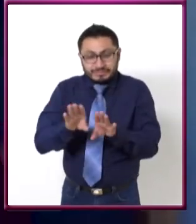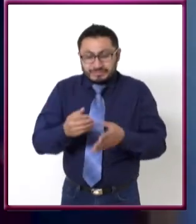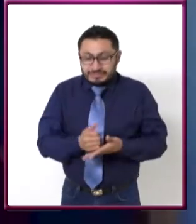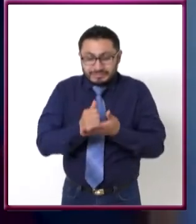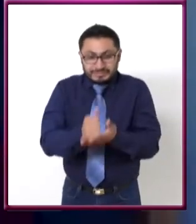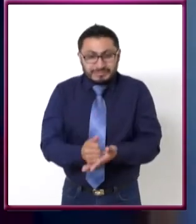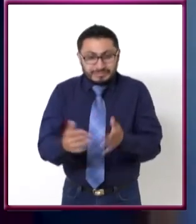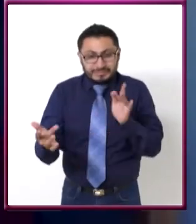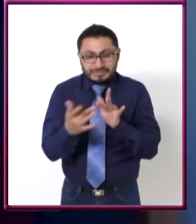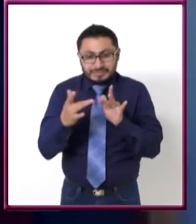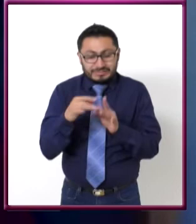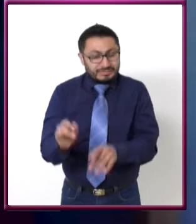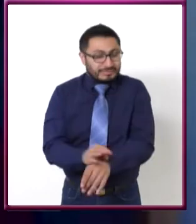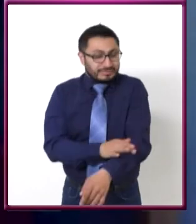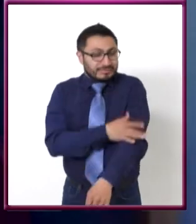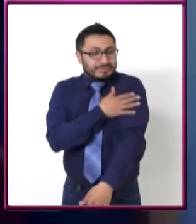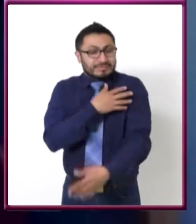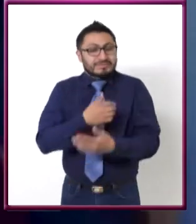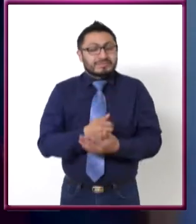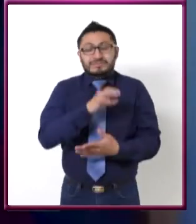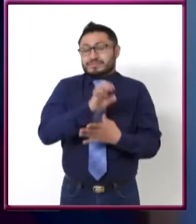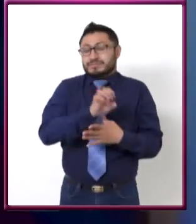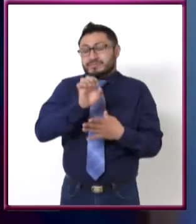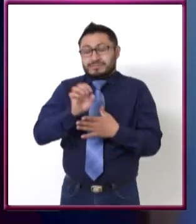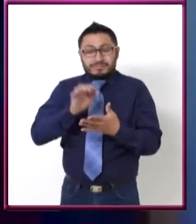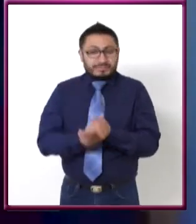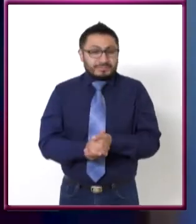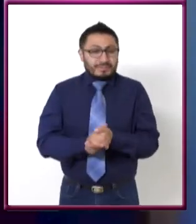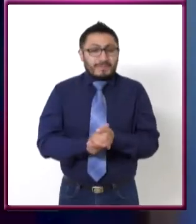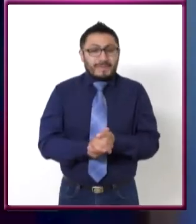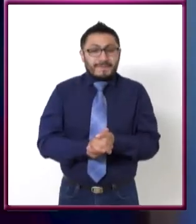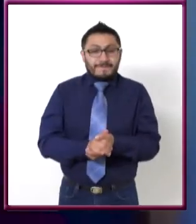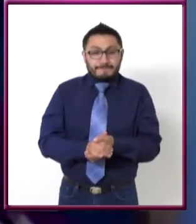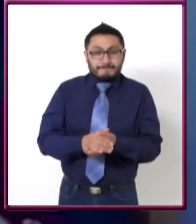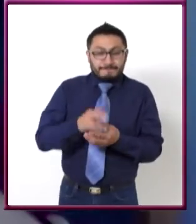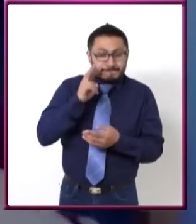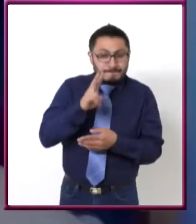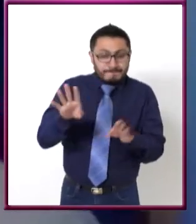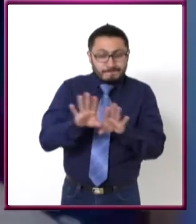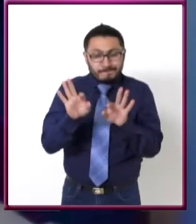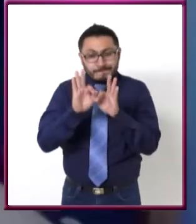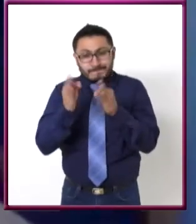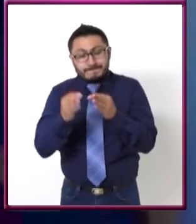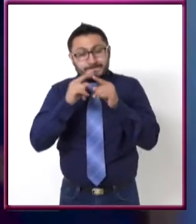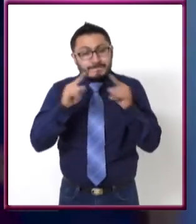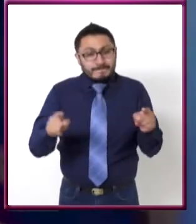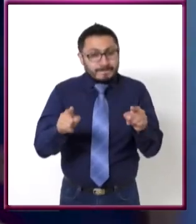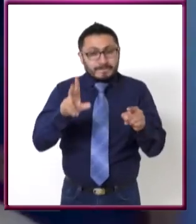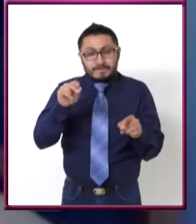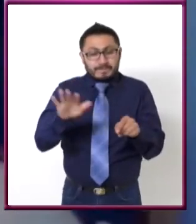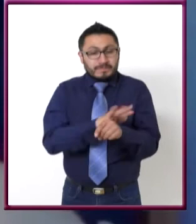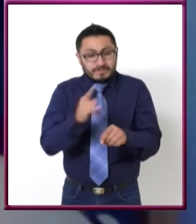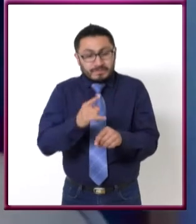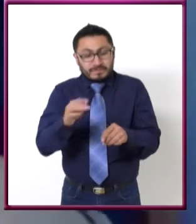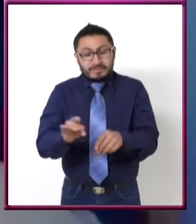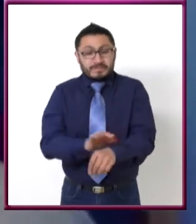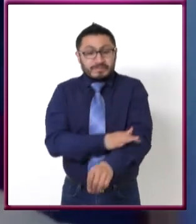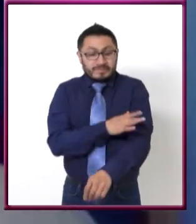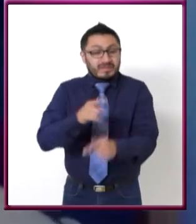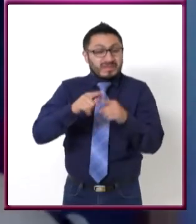fácilmente conectarse con la cuestión emocional. Entonces se viven en forma diferente, no porque las